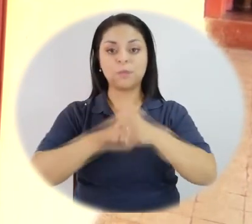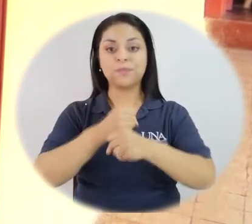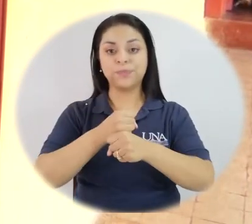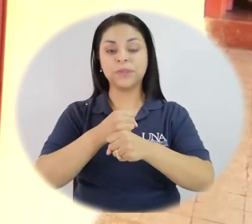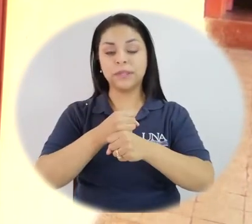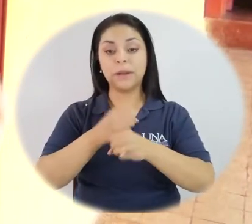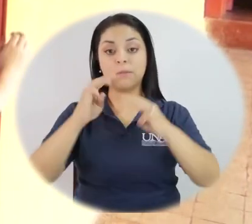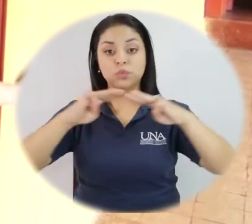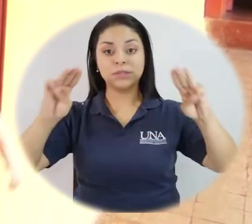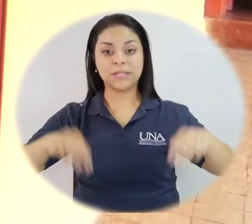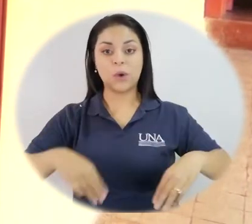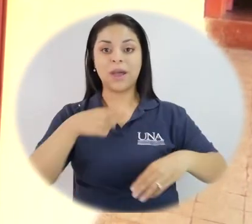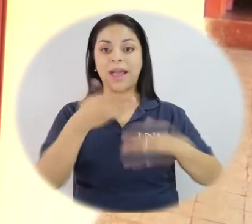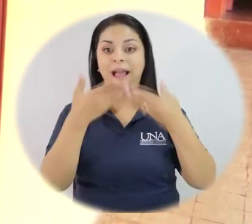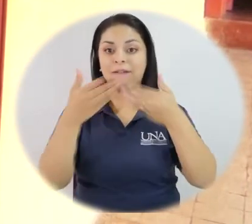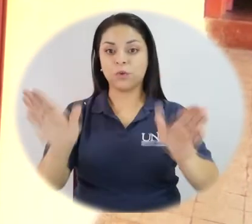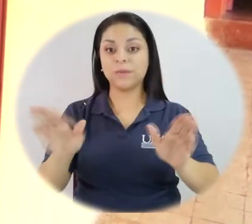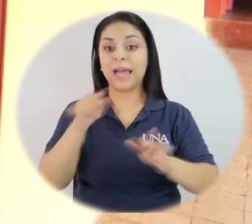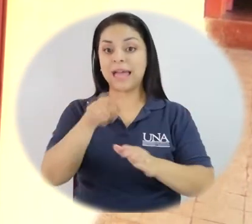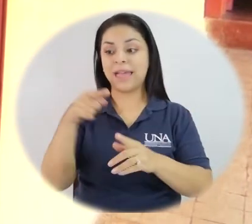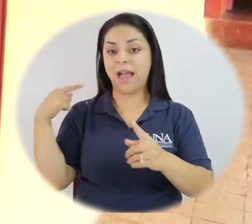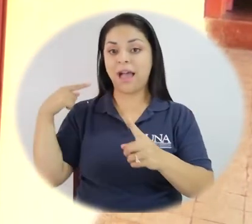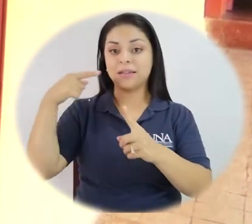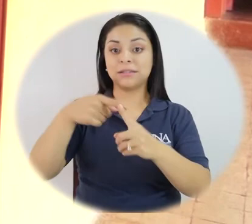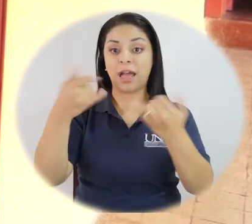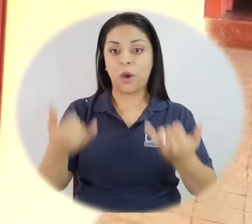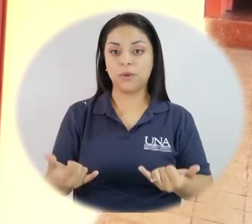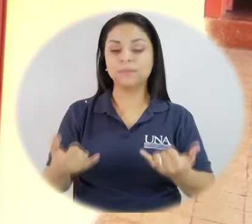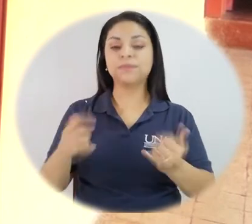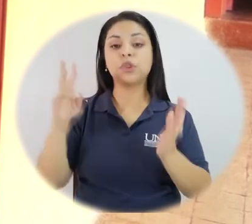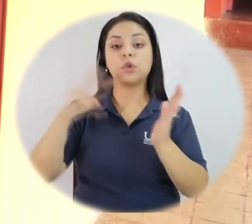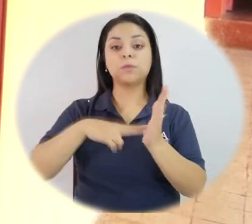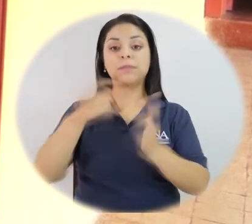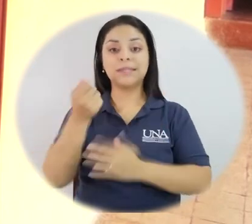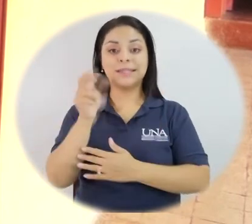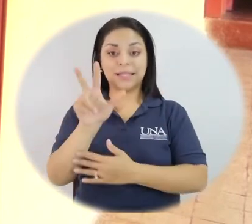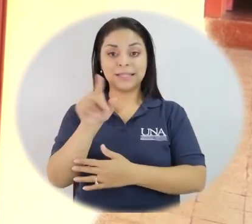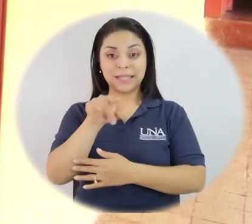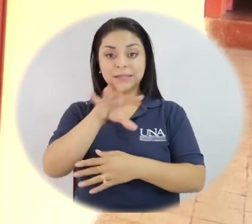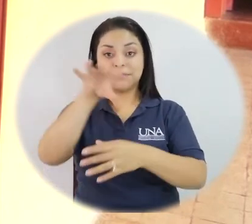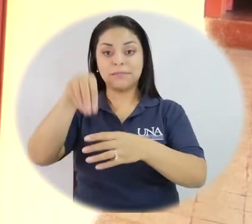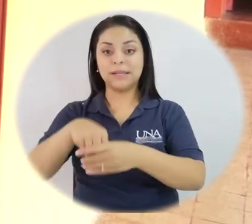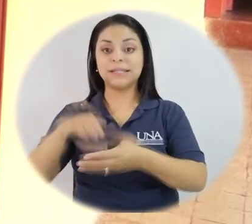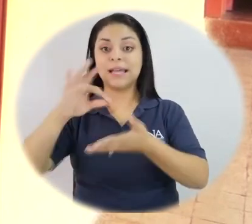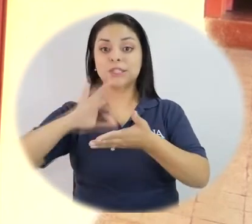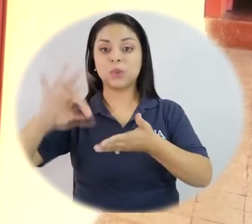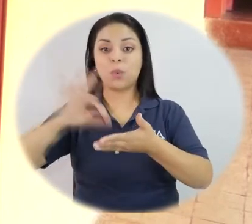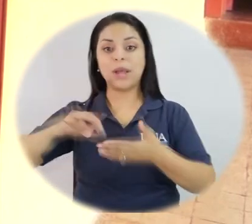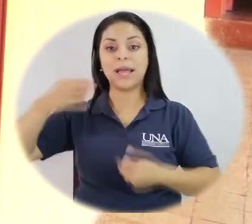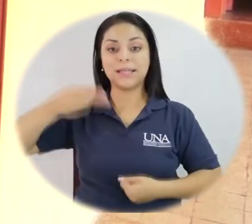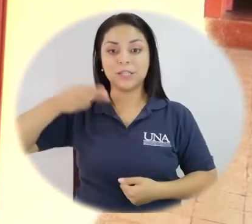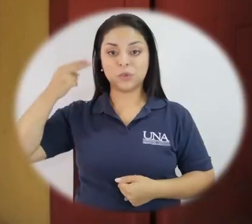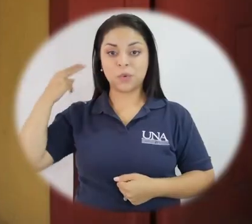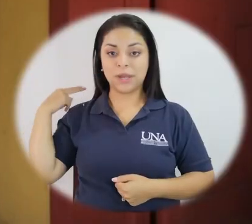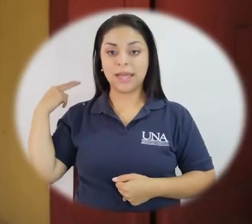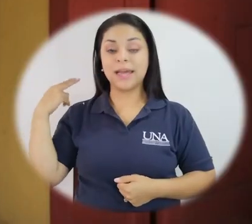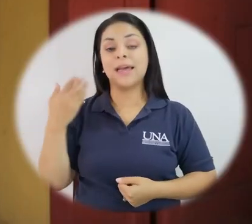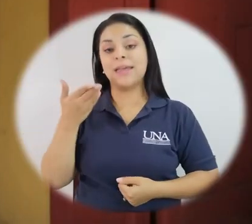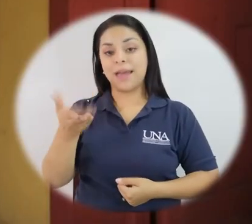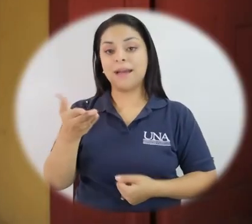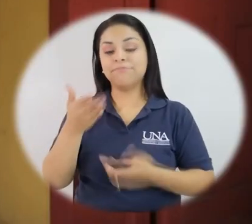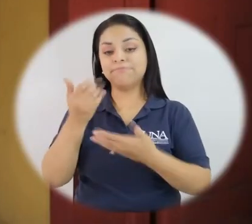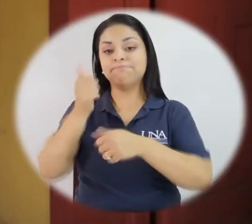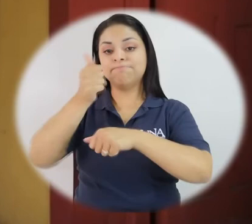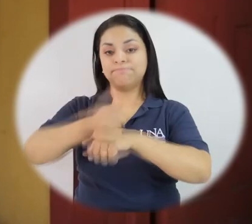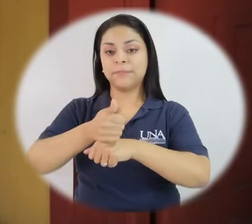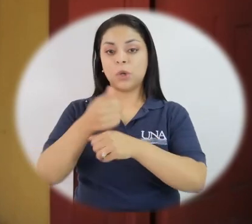ahí hasta la actualidad, en el 2013, el museo es parte de la Escuela de Historia y como tal se ha constituido